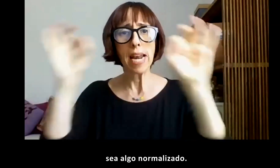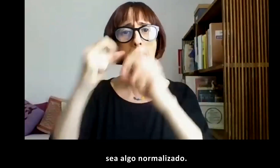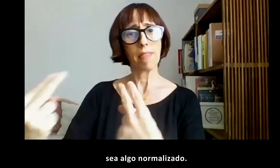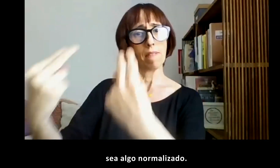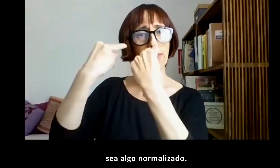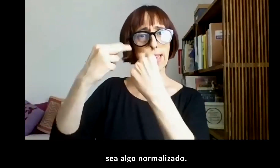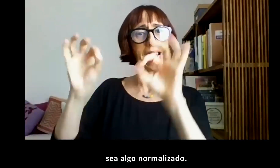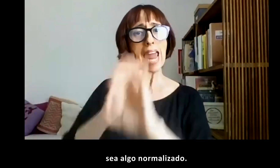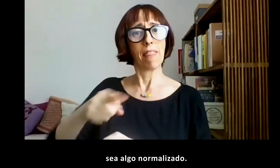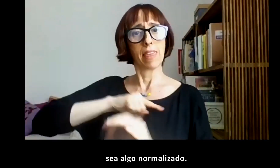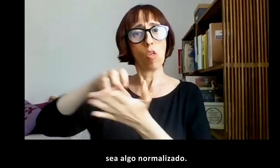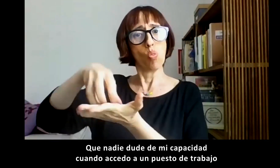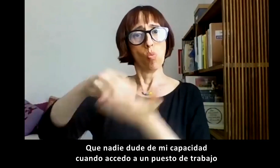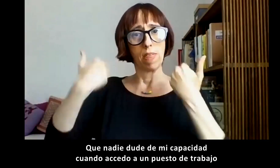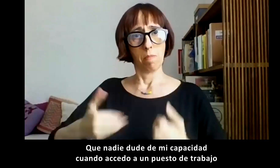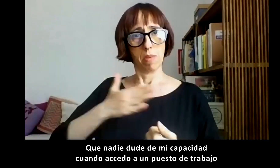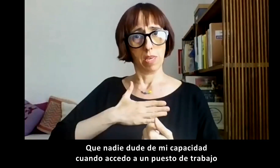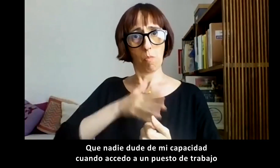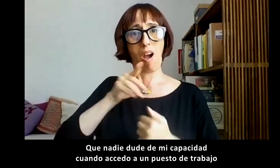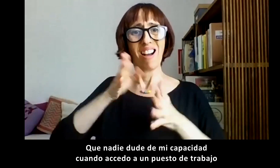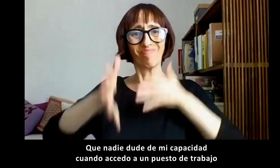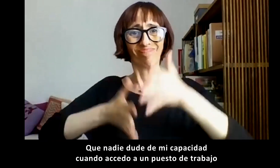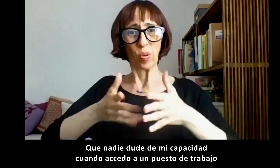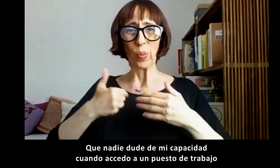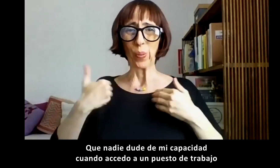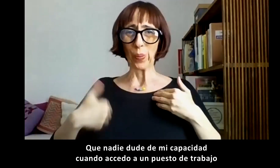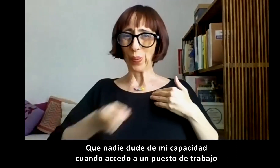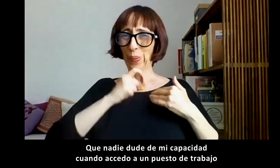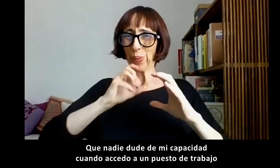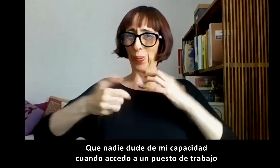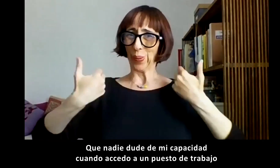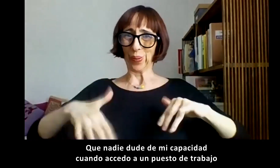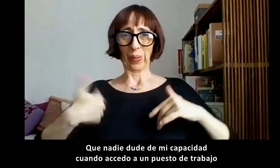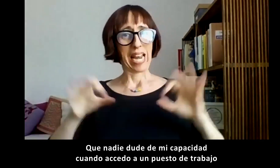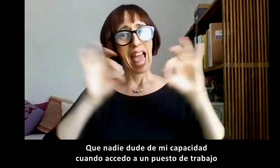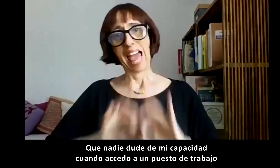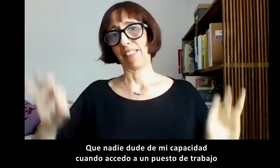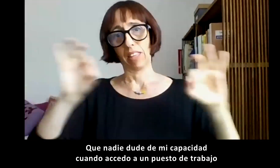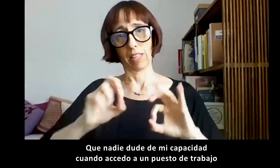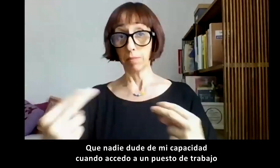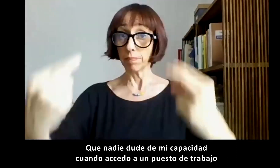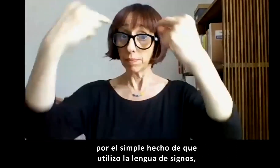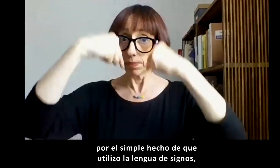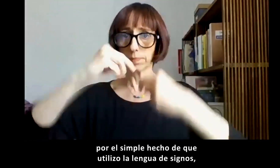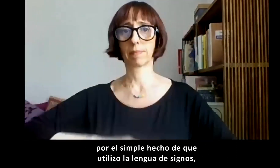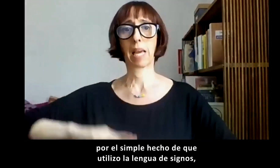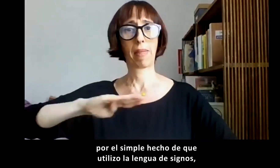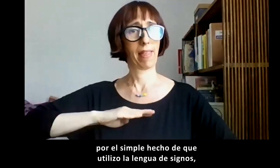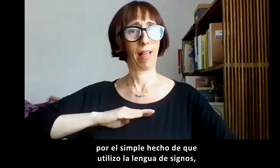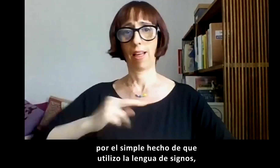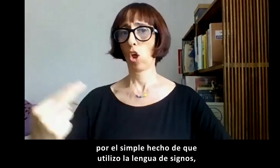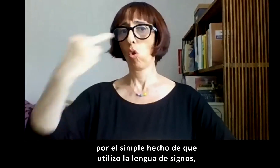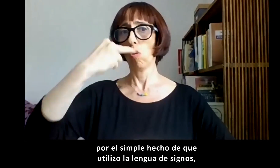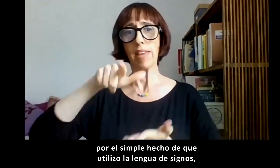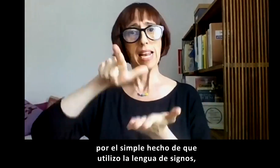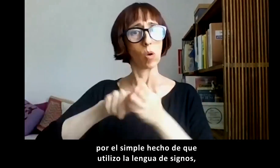normalizado. Que nadie dude de mi capacidad cuando accedo a un puesto de trabajo por el simple hecho de que utilizo la lengua